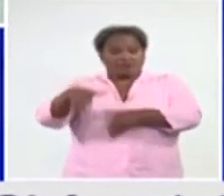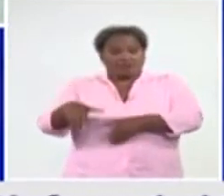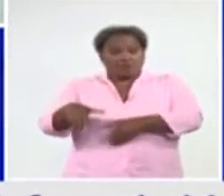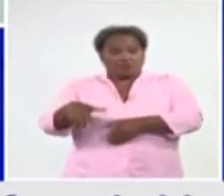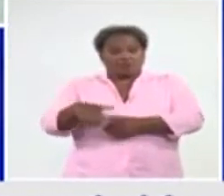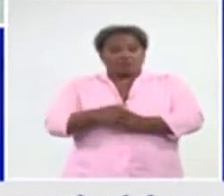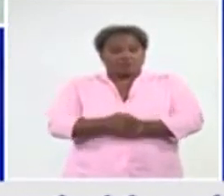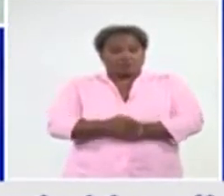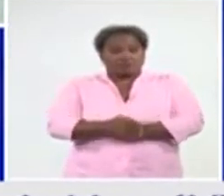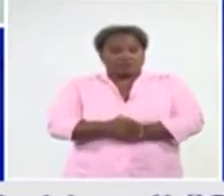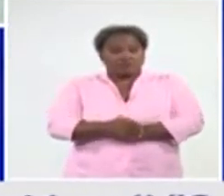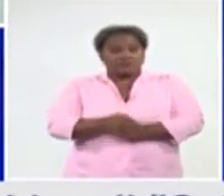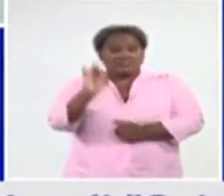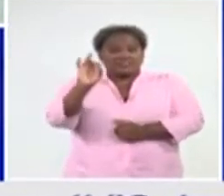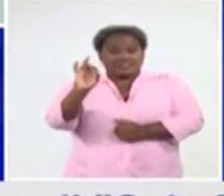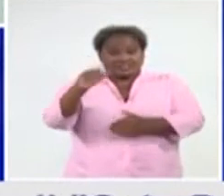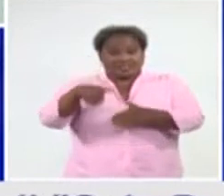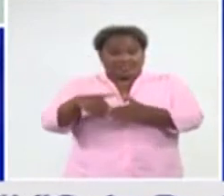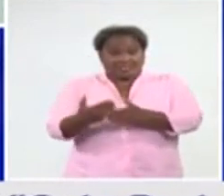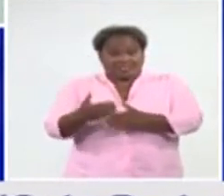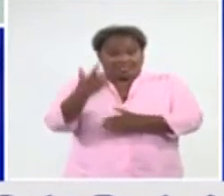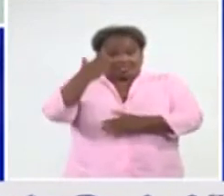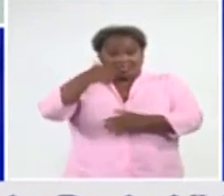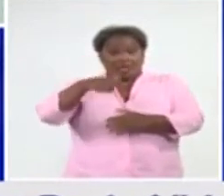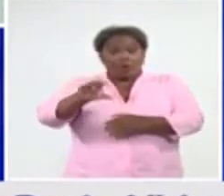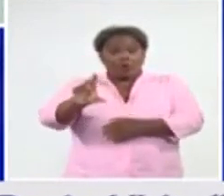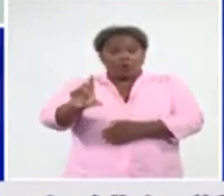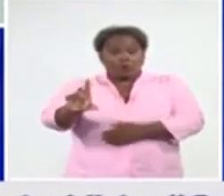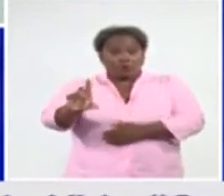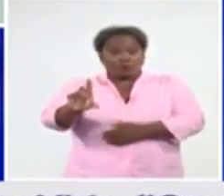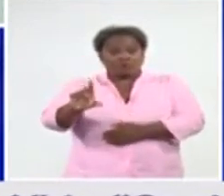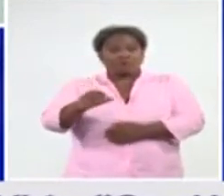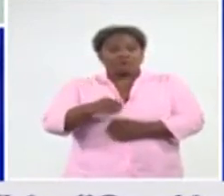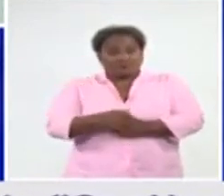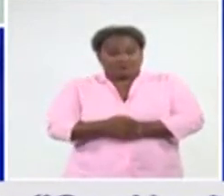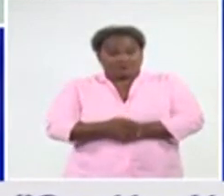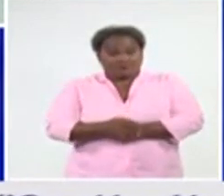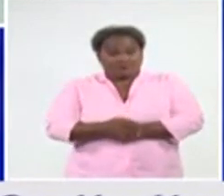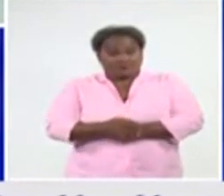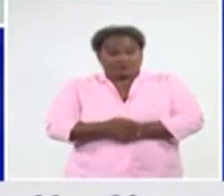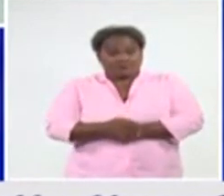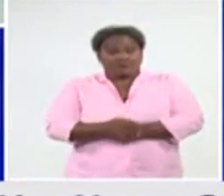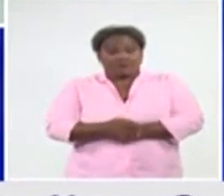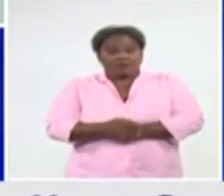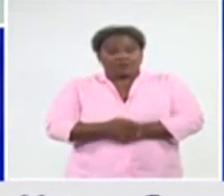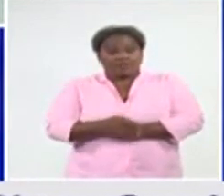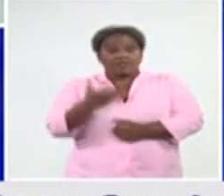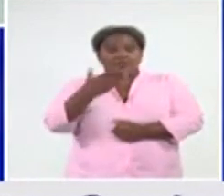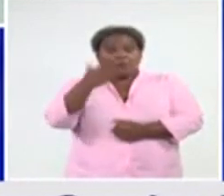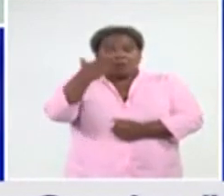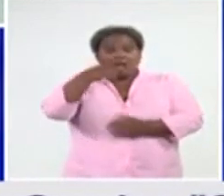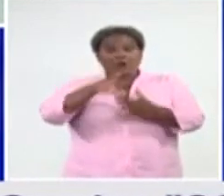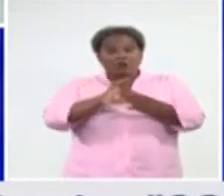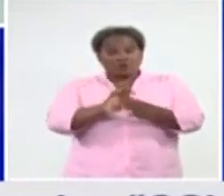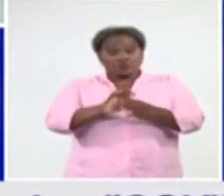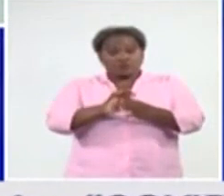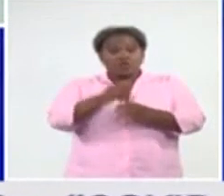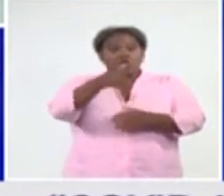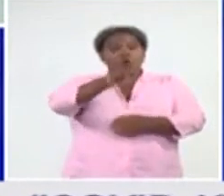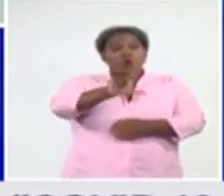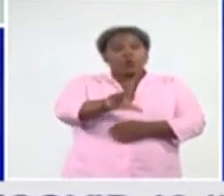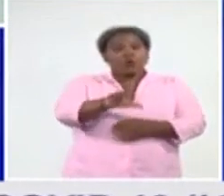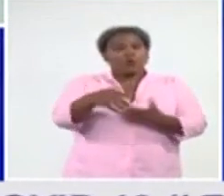7 días del mes de julio y del mes de agosto, y en julio había sido